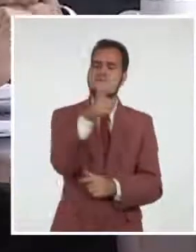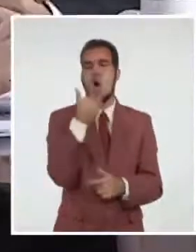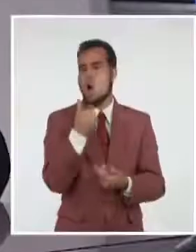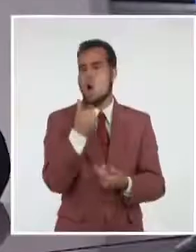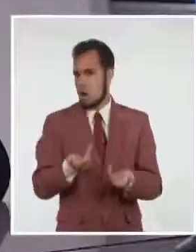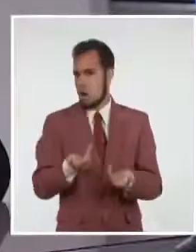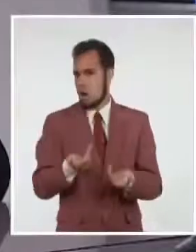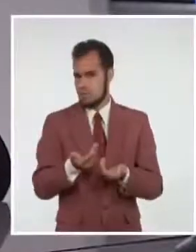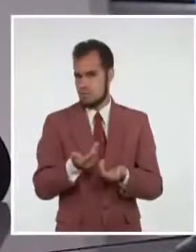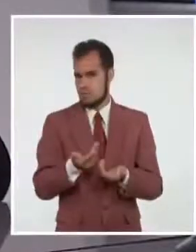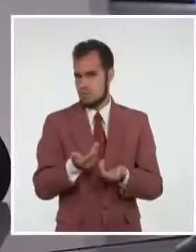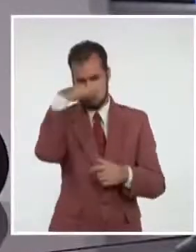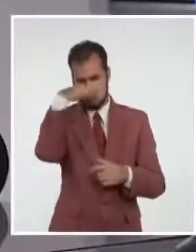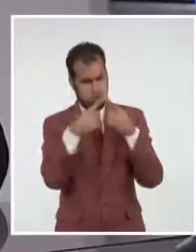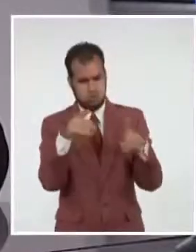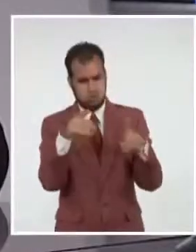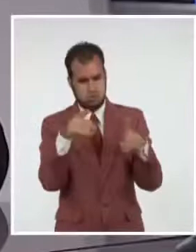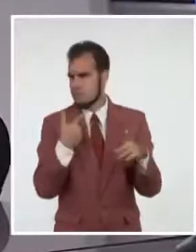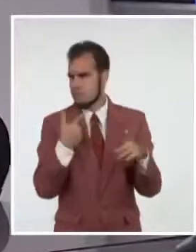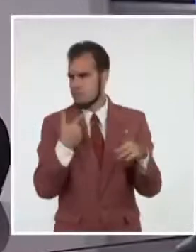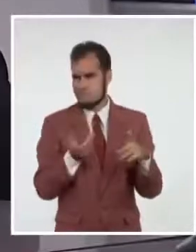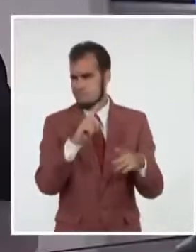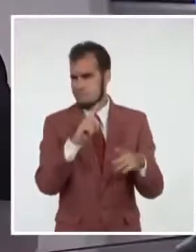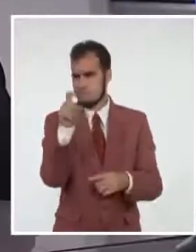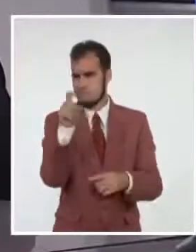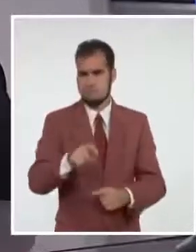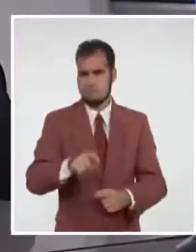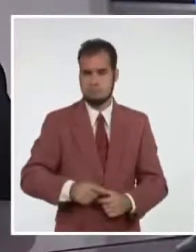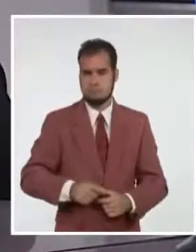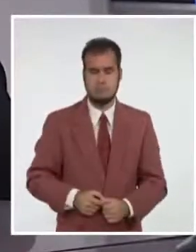país? Bueno, Randy, esta es una